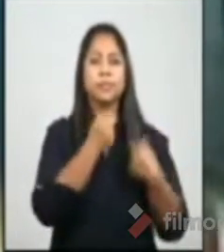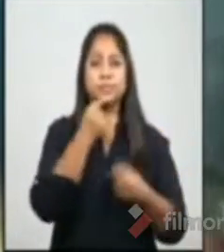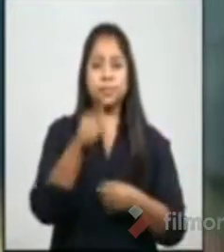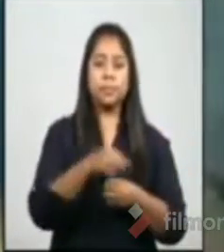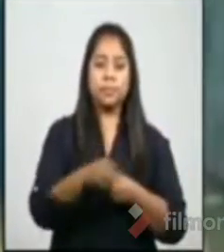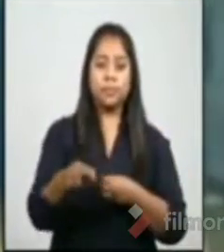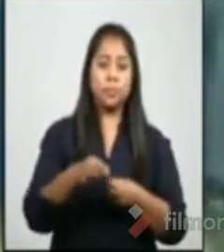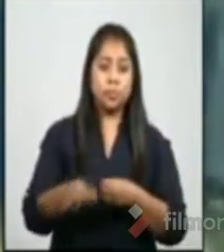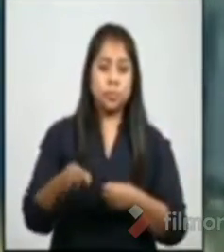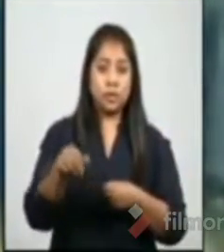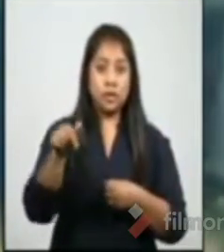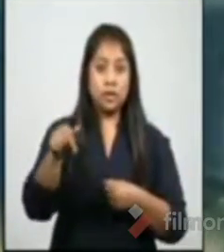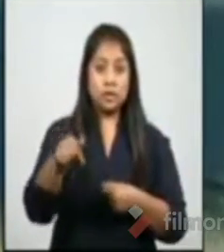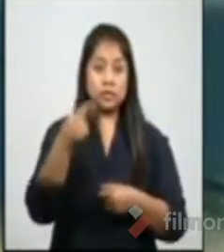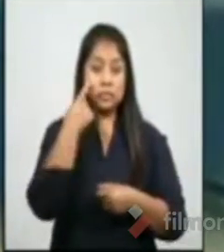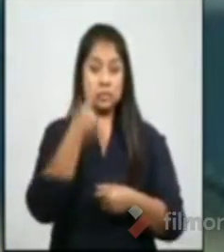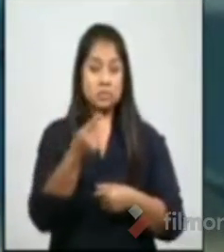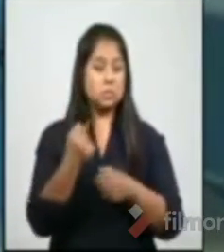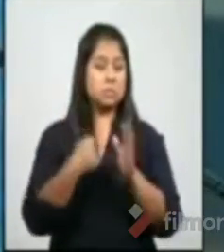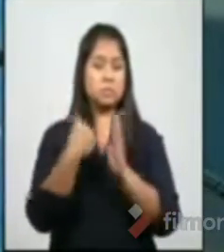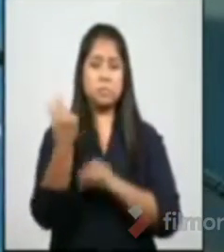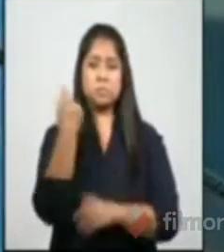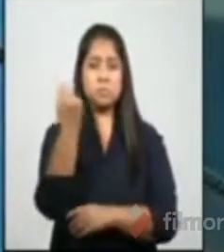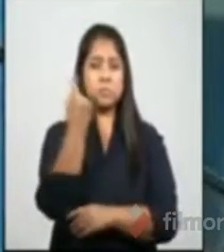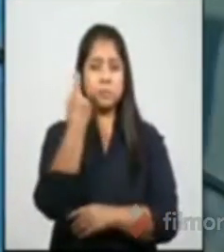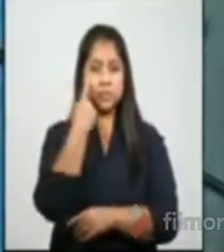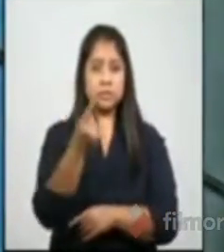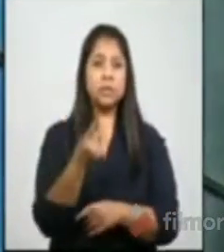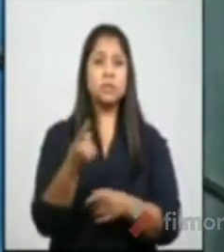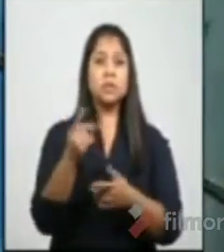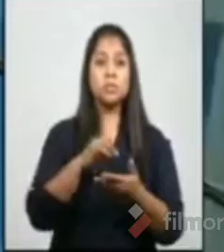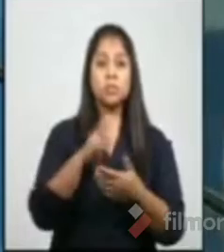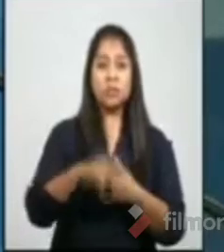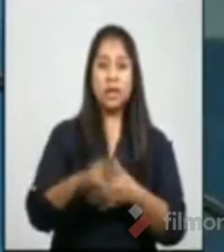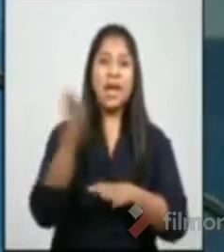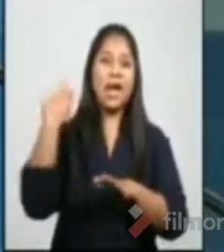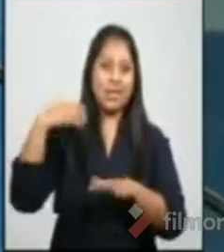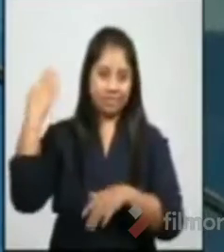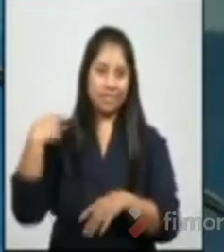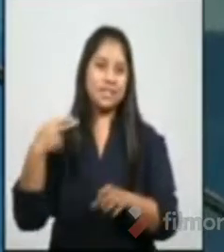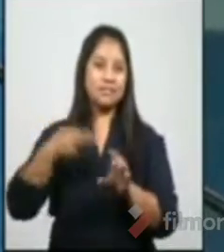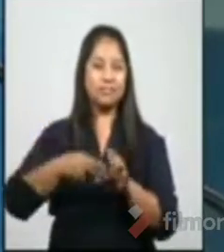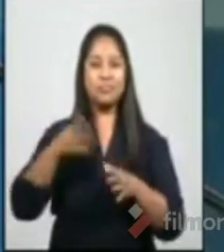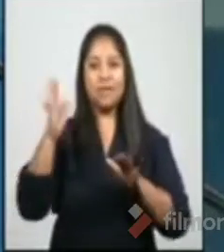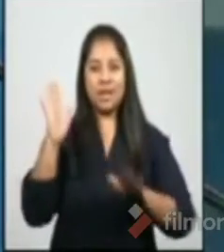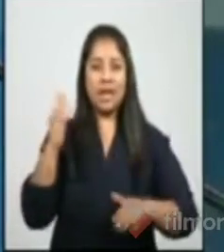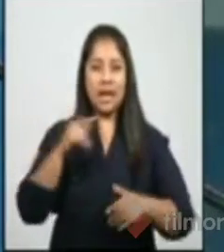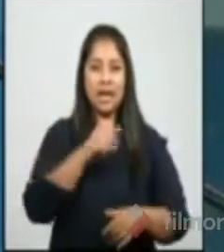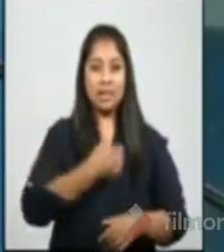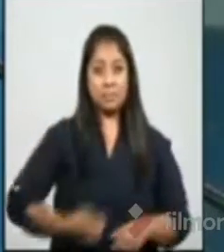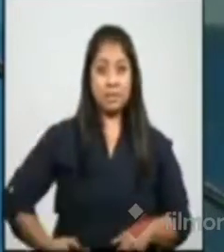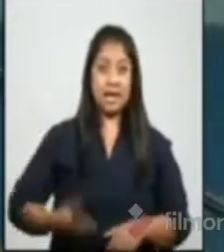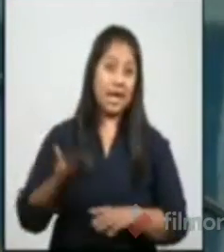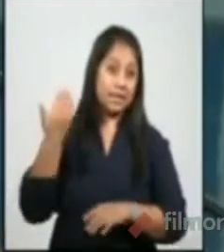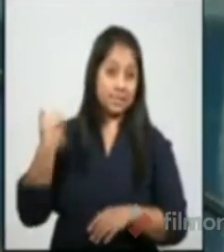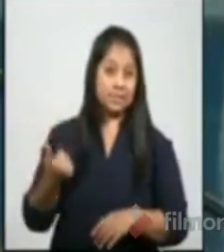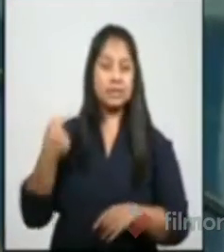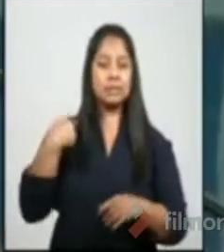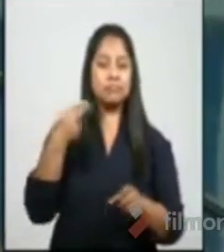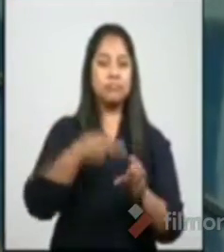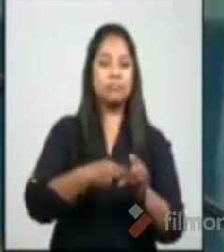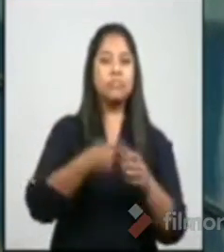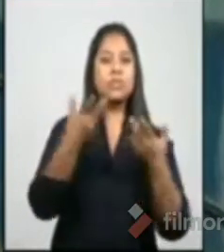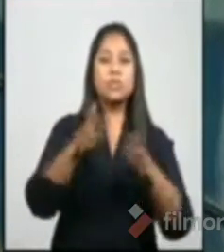con ese importante proyecto. Ya había venido antes en campaña y lo había ofrecido. Y el día de hoy el